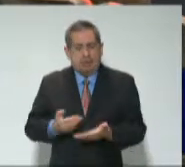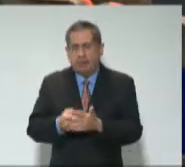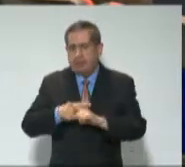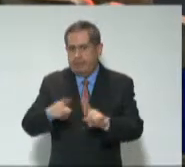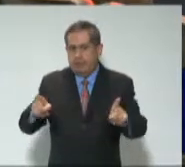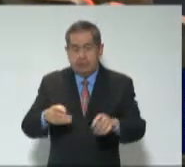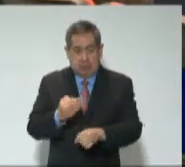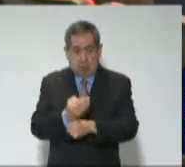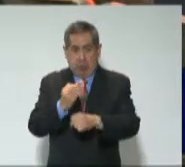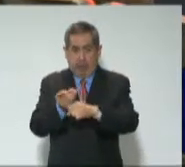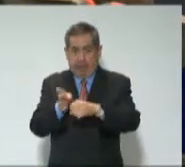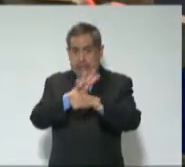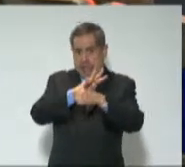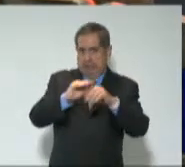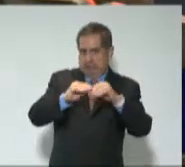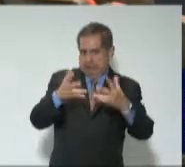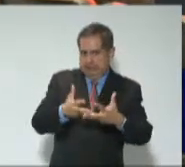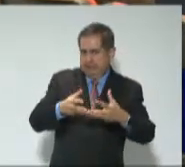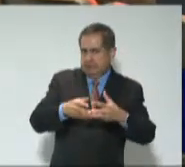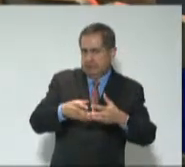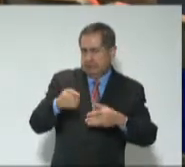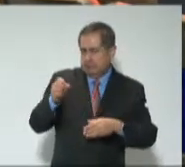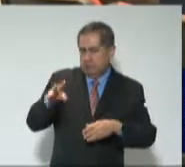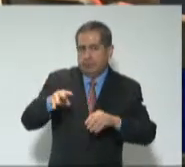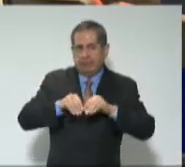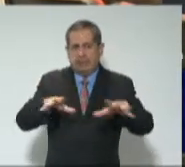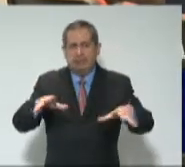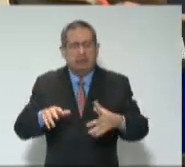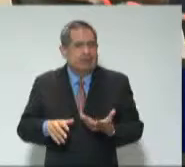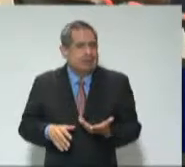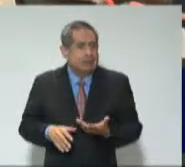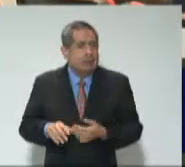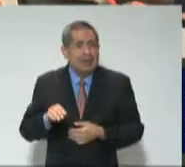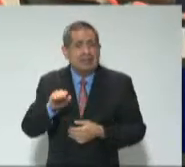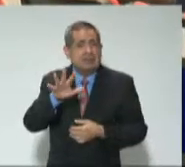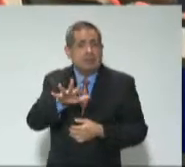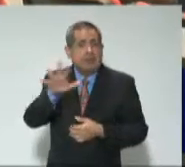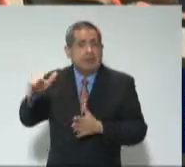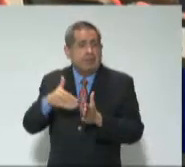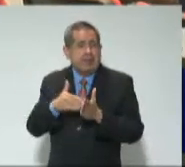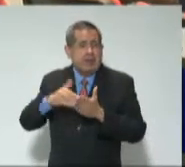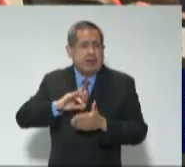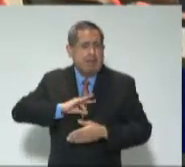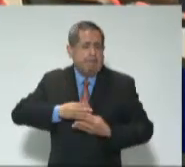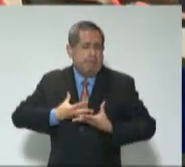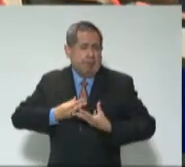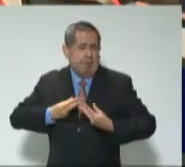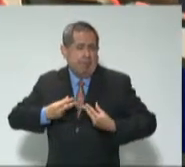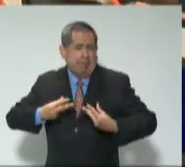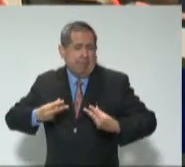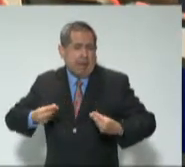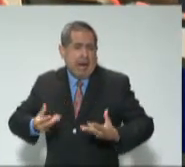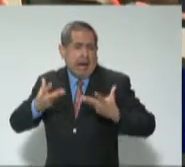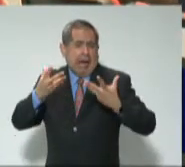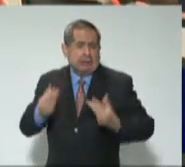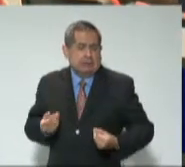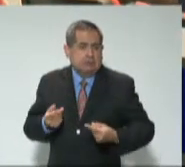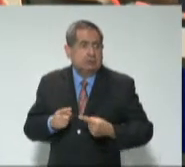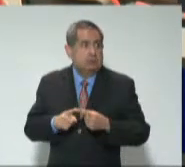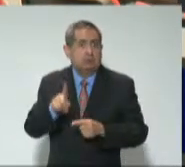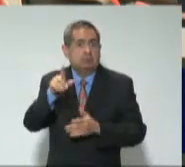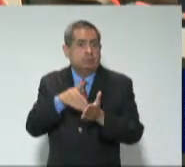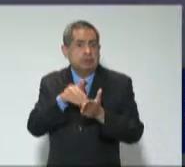de covid-19 ha provocado cerca de 55 millones de contagios al día de hoy y más de